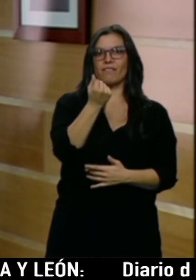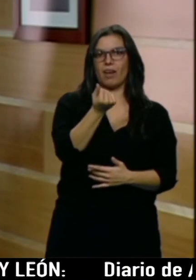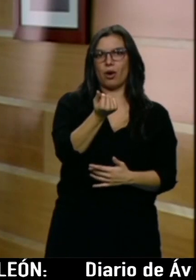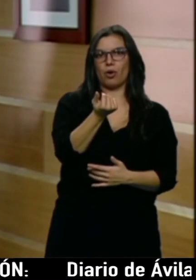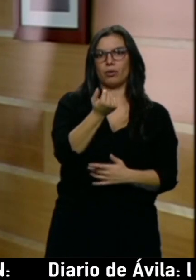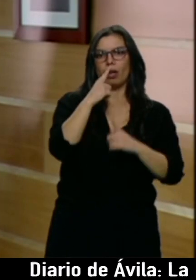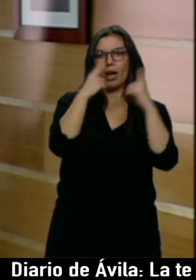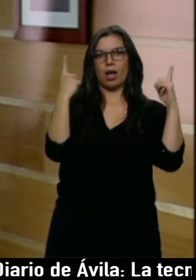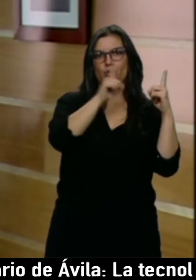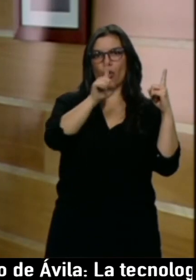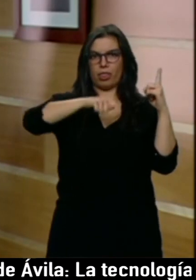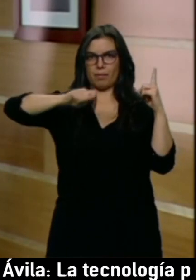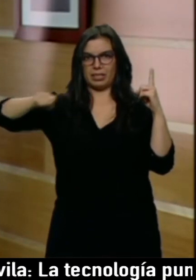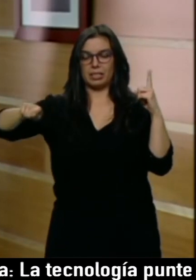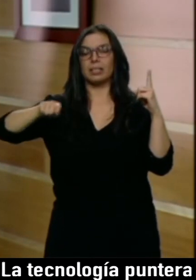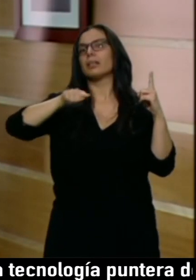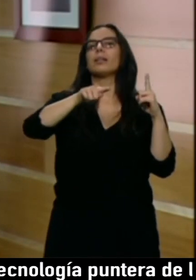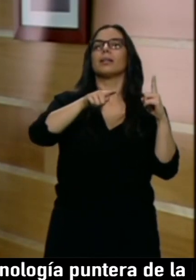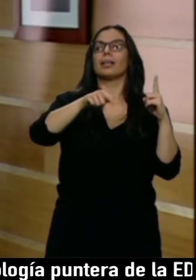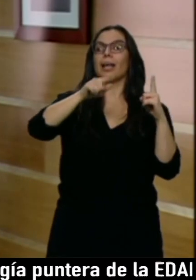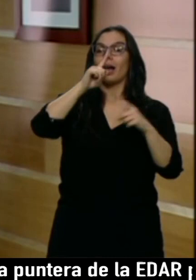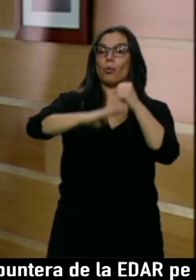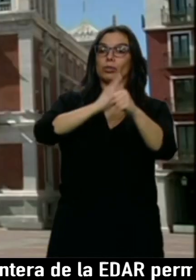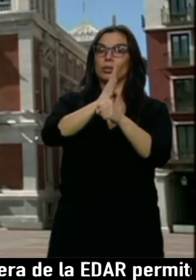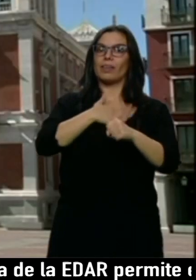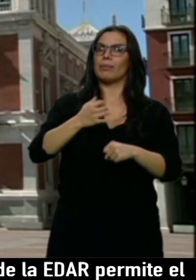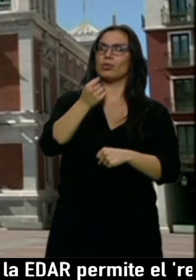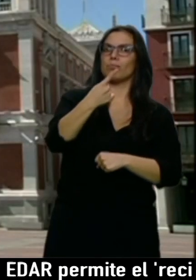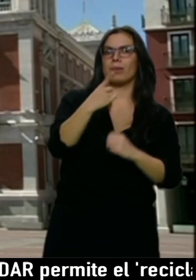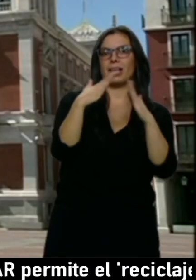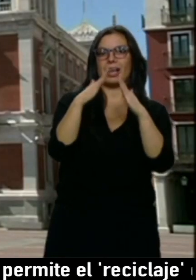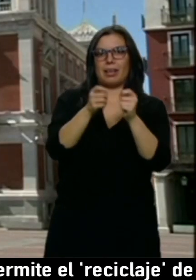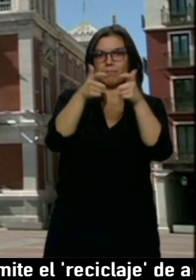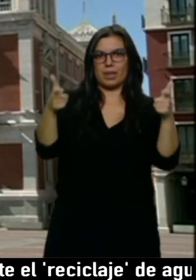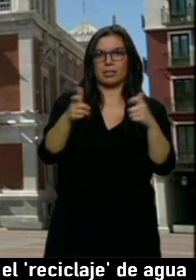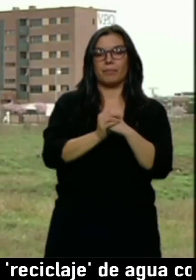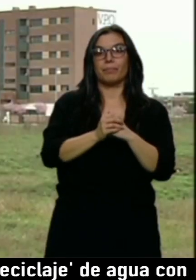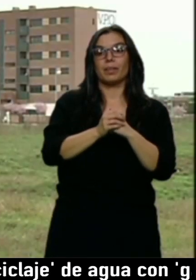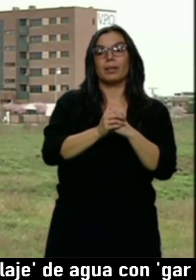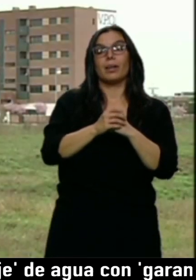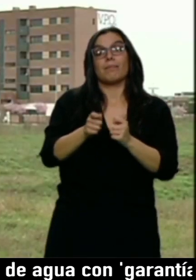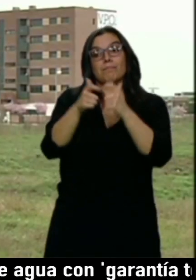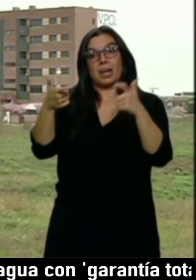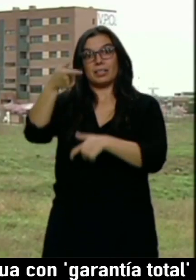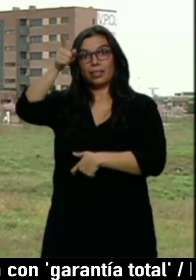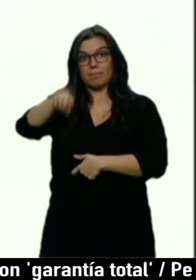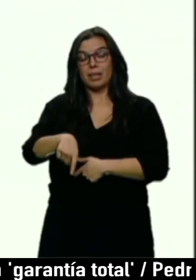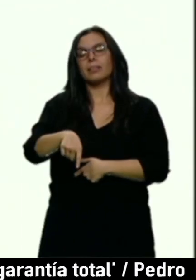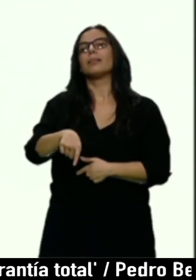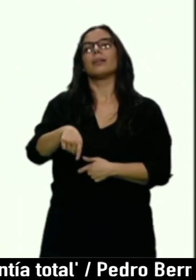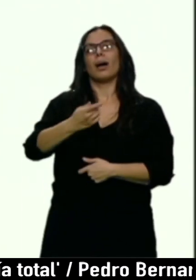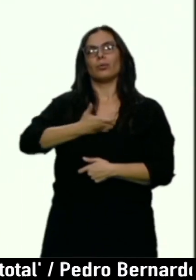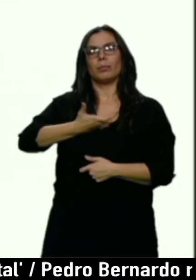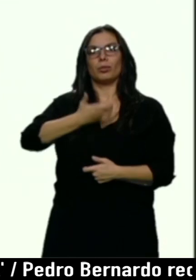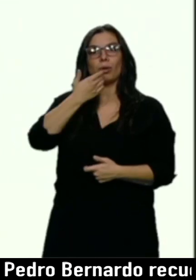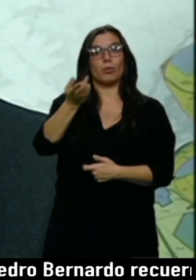y queremos incrementarlo en esta legislatura en 1.000 viviendas más. A esas casas se suman las que ayuntamientos como el de Valladolid tienen en sus parques